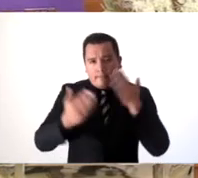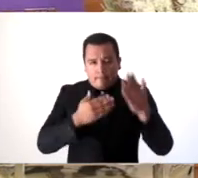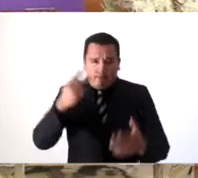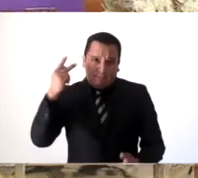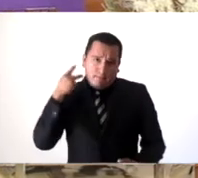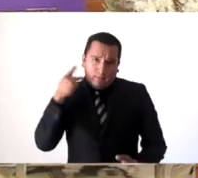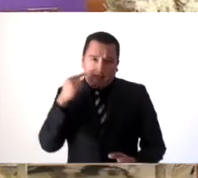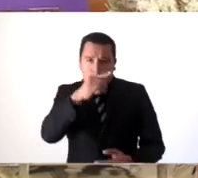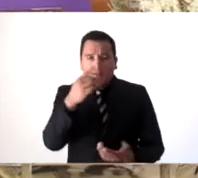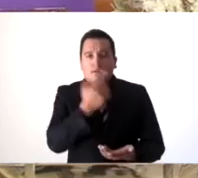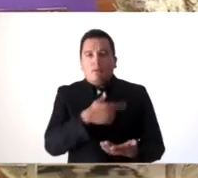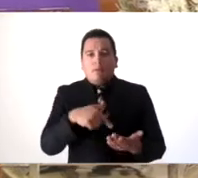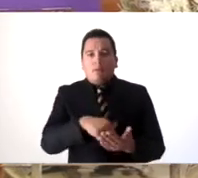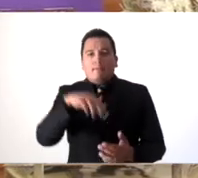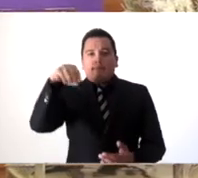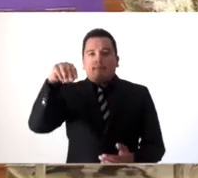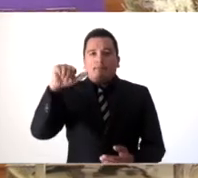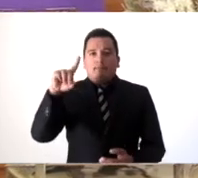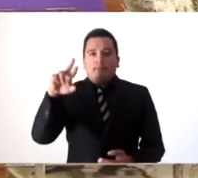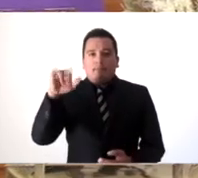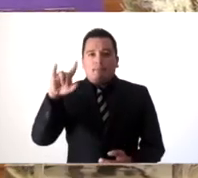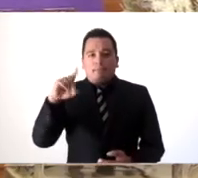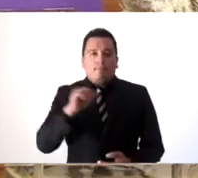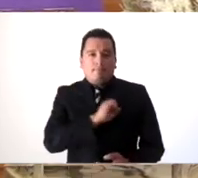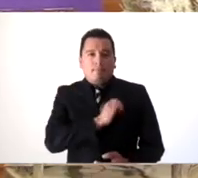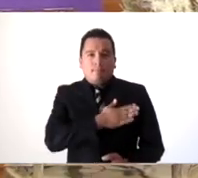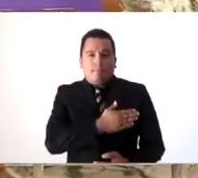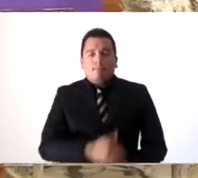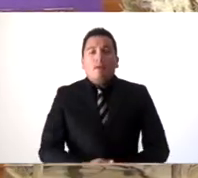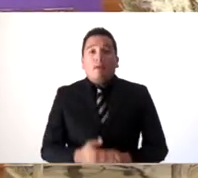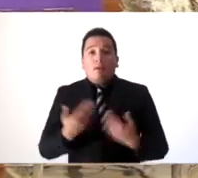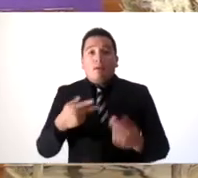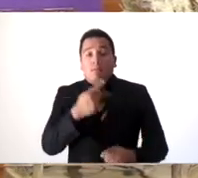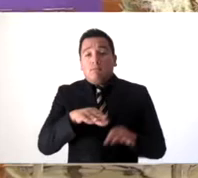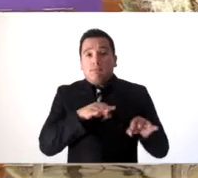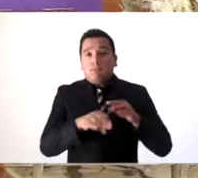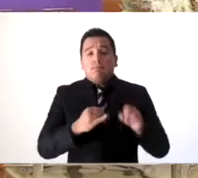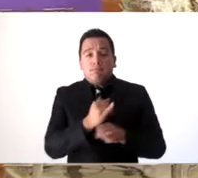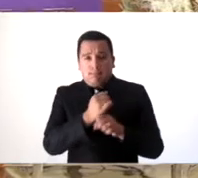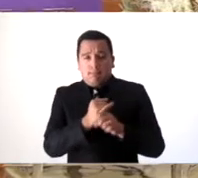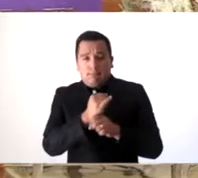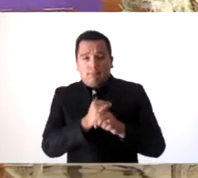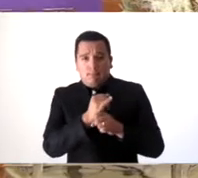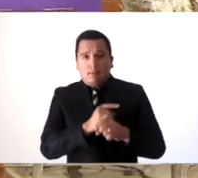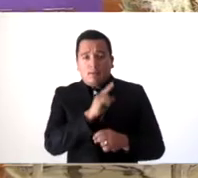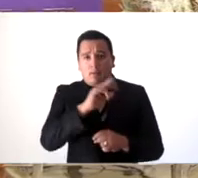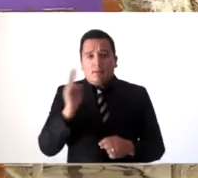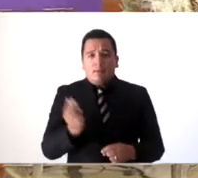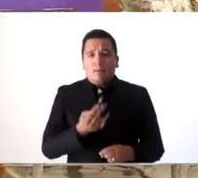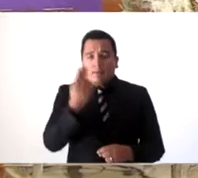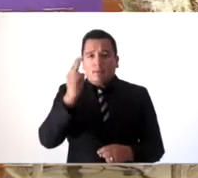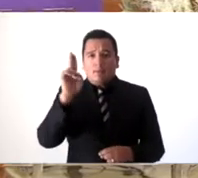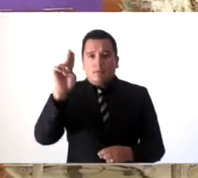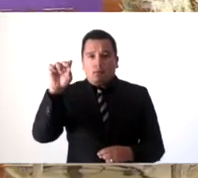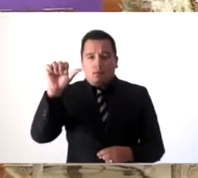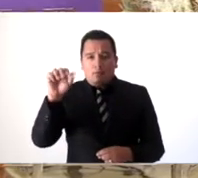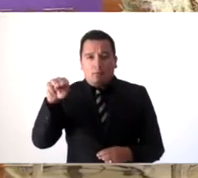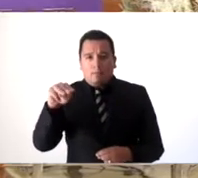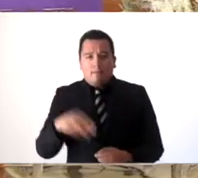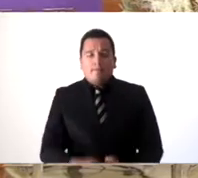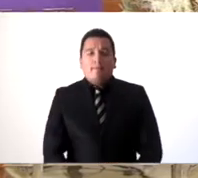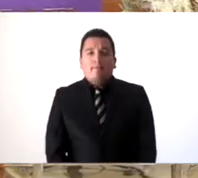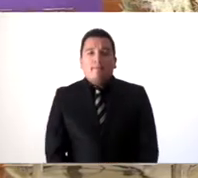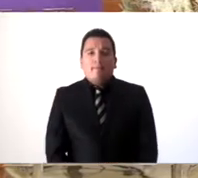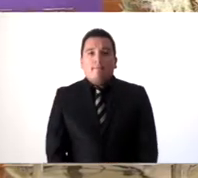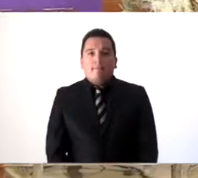y Constitucionales de Madrid. Actualmente es investigador del Instituto de Investigaciones Jurídicas de la Universidad